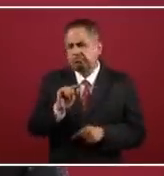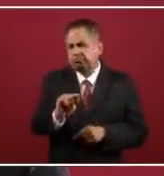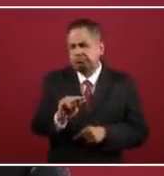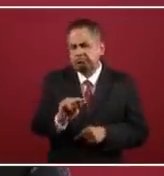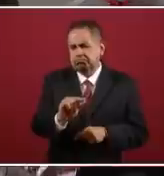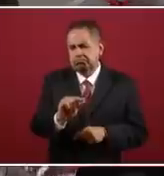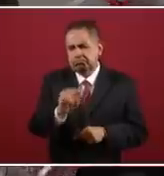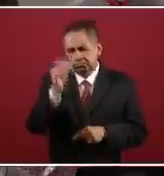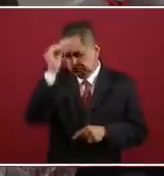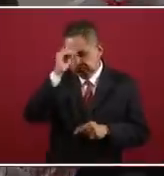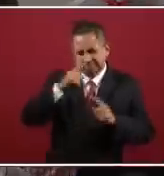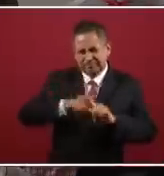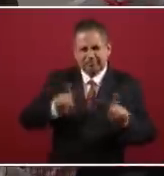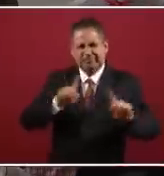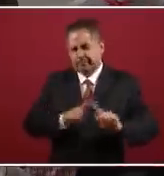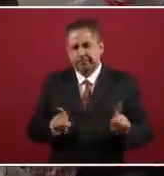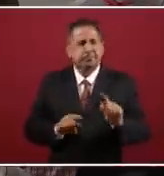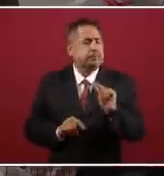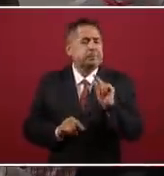muy pocas diferencias.